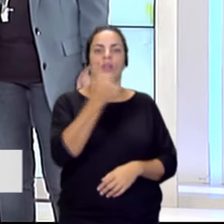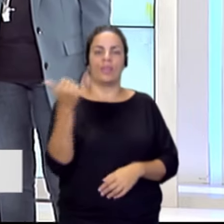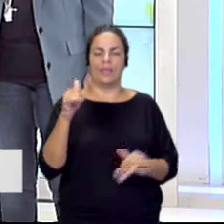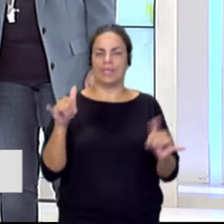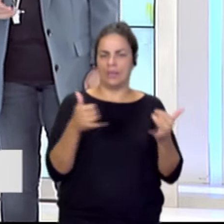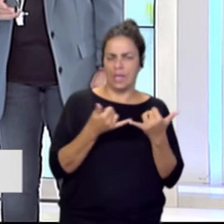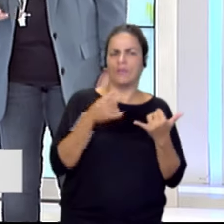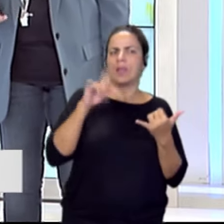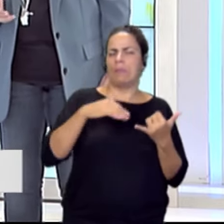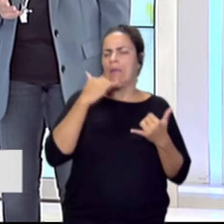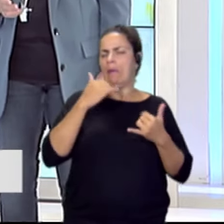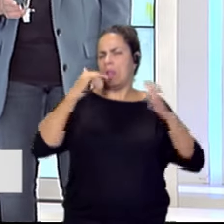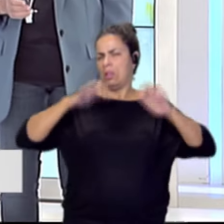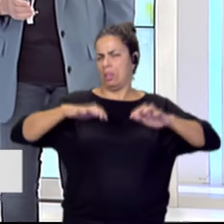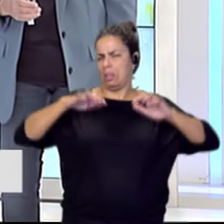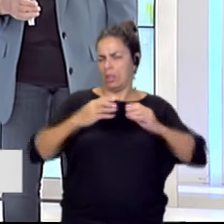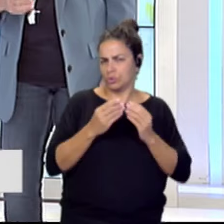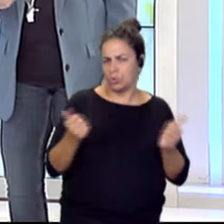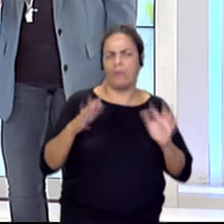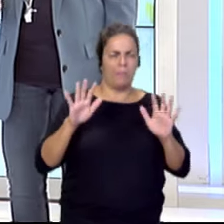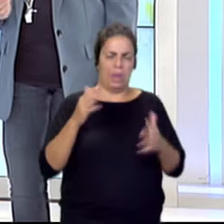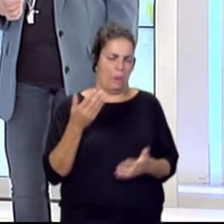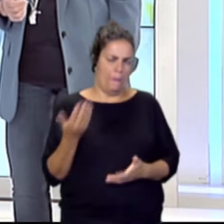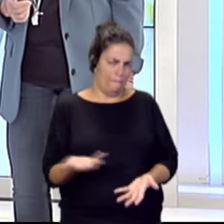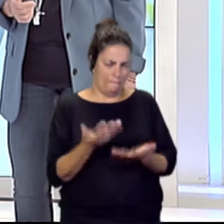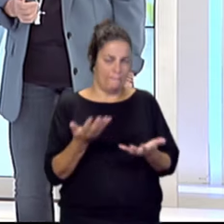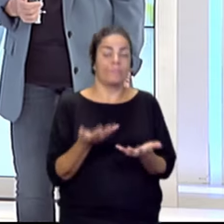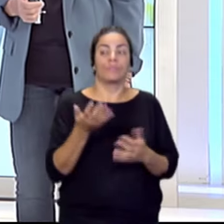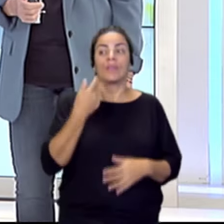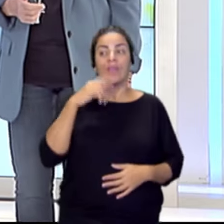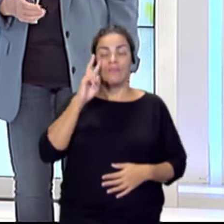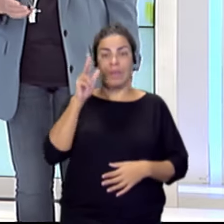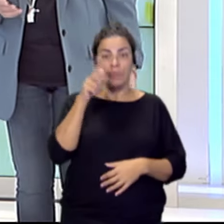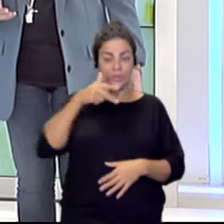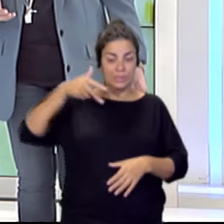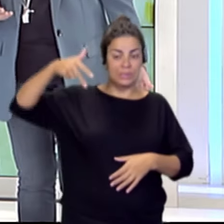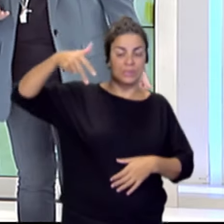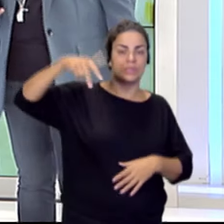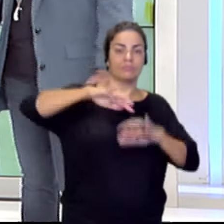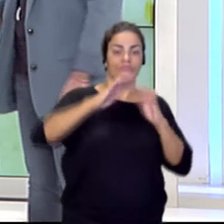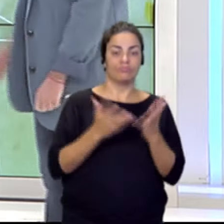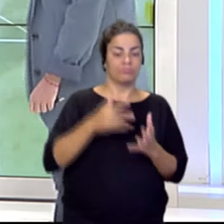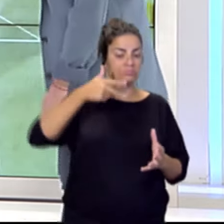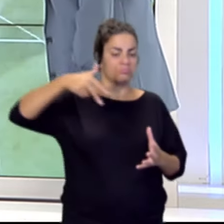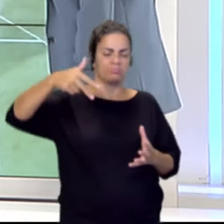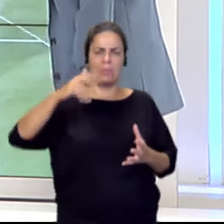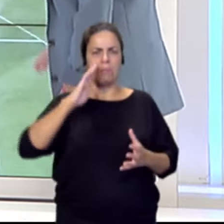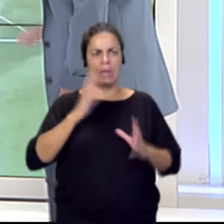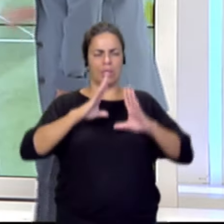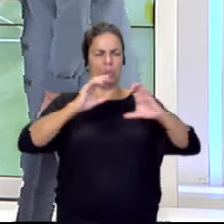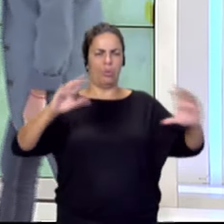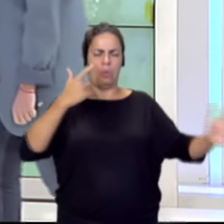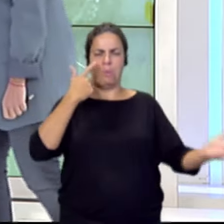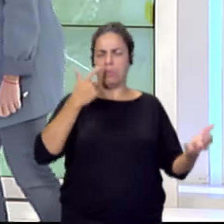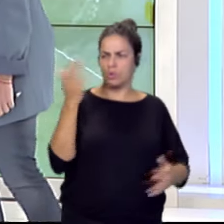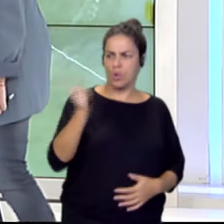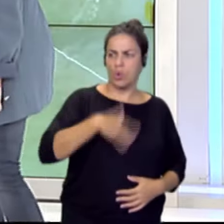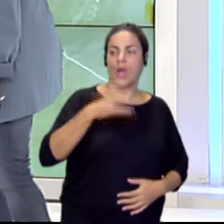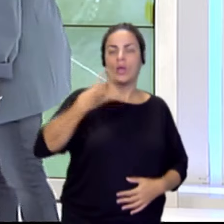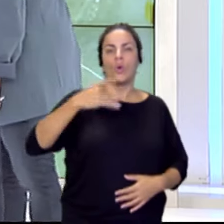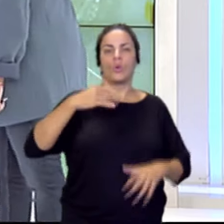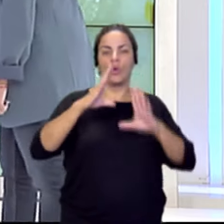habido alguna llovizna, en principio poco importante. Y si vemos la imagen de satélite, pues no aparece nubosidad destacable, salvo las nubes medias y